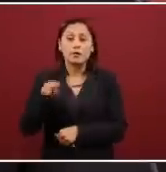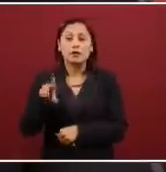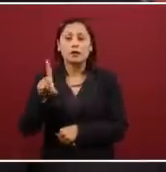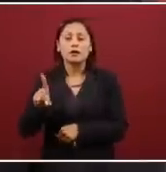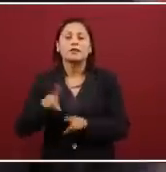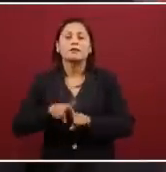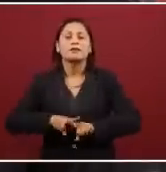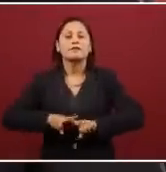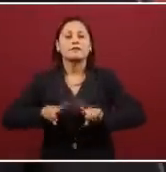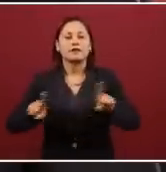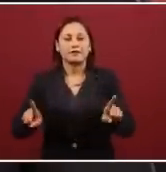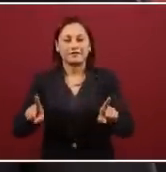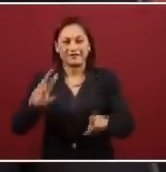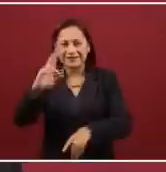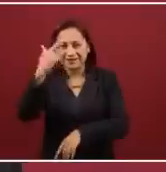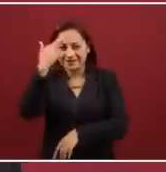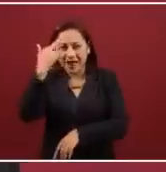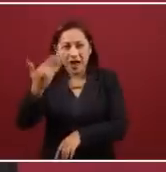¿Cómo se hacían?